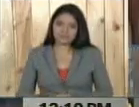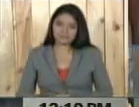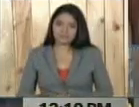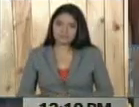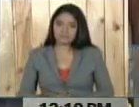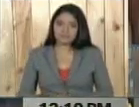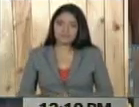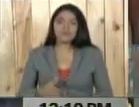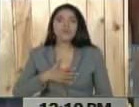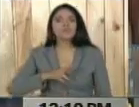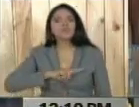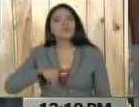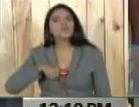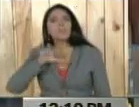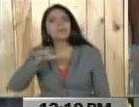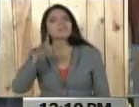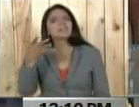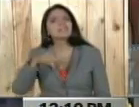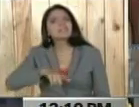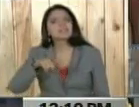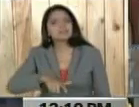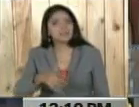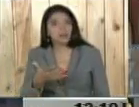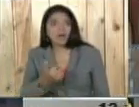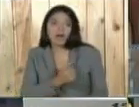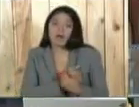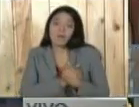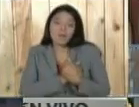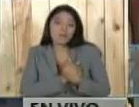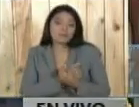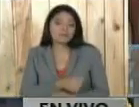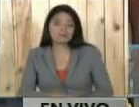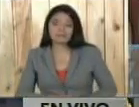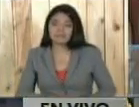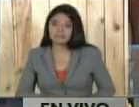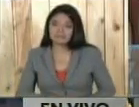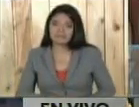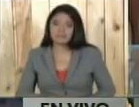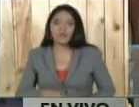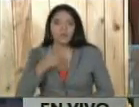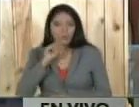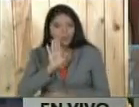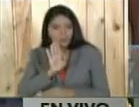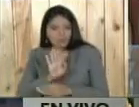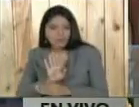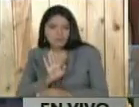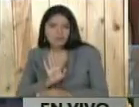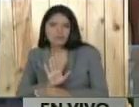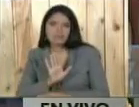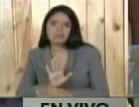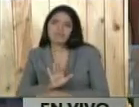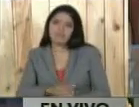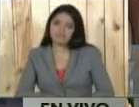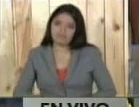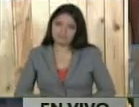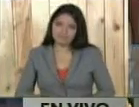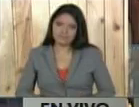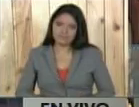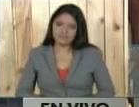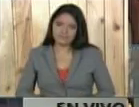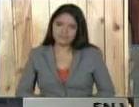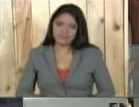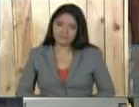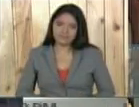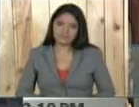Nuestro país lo que se merece es amor, es protección.